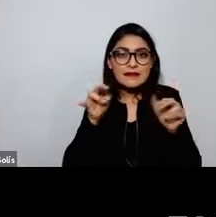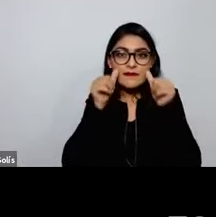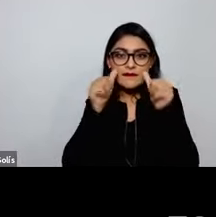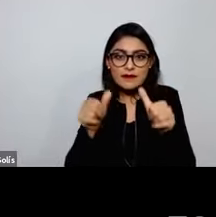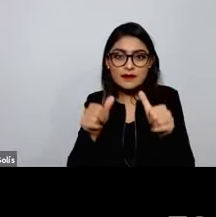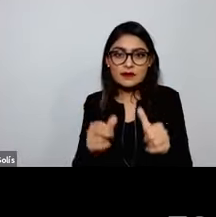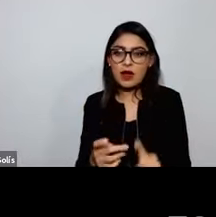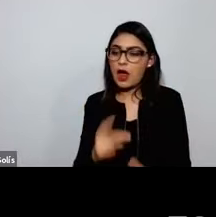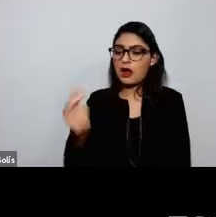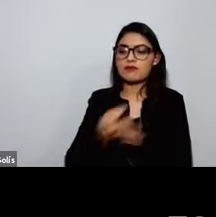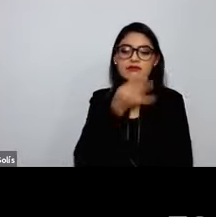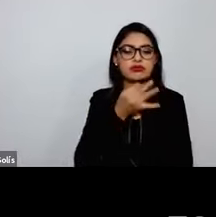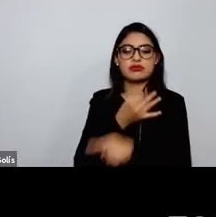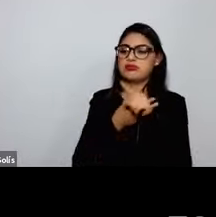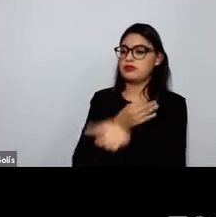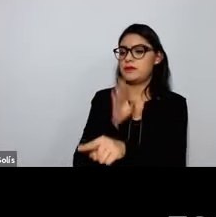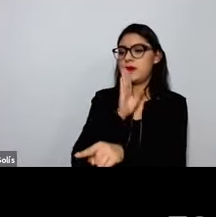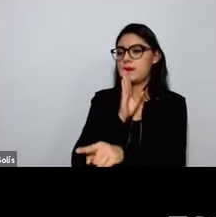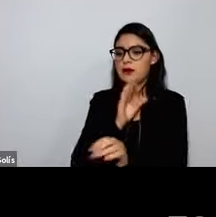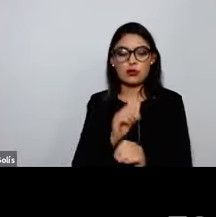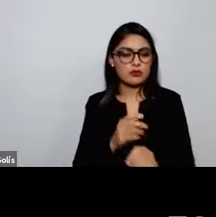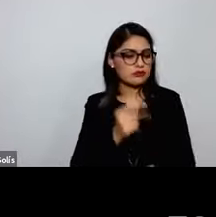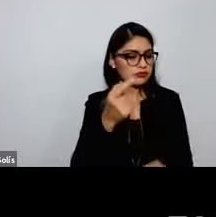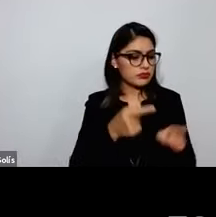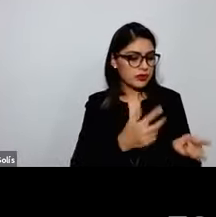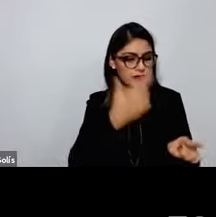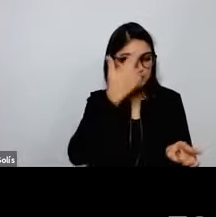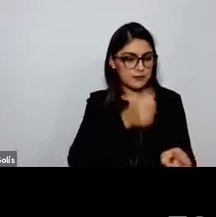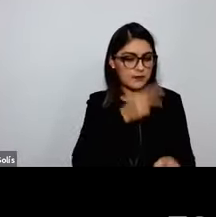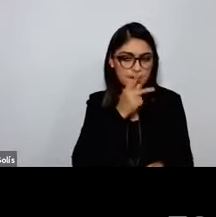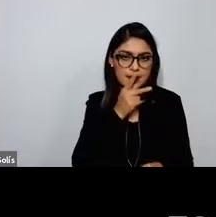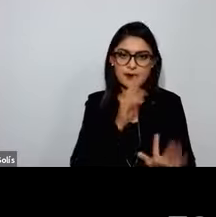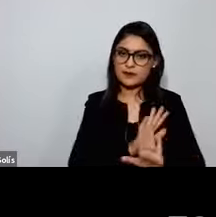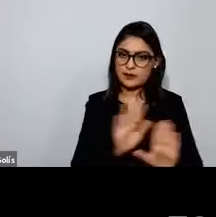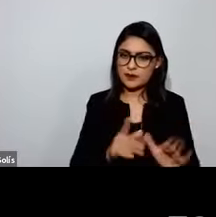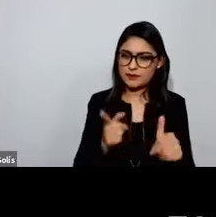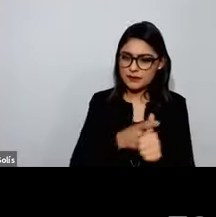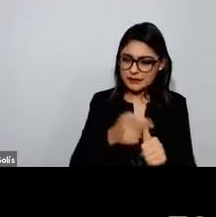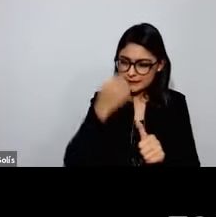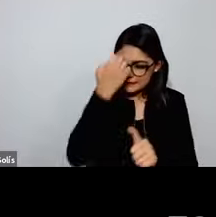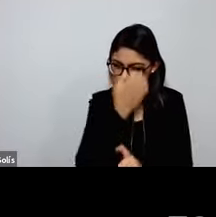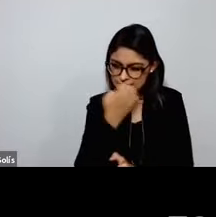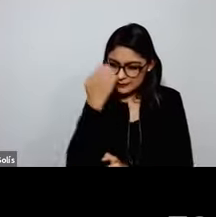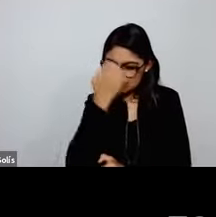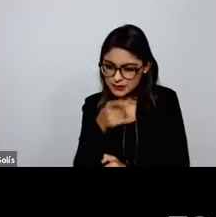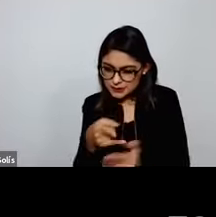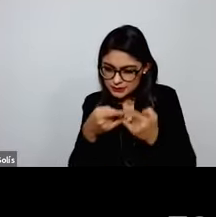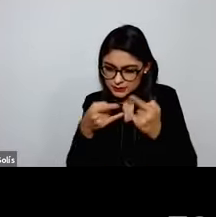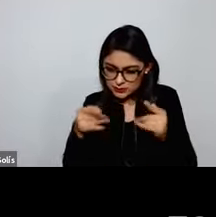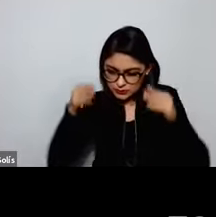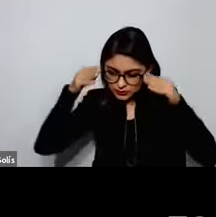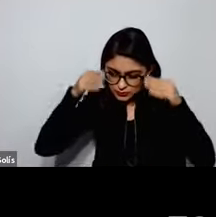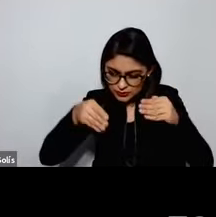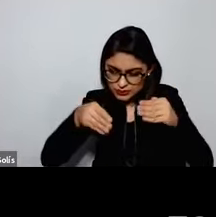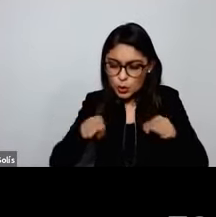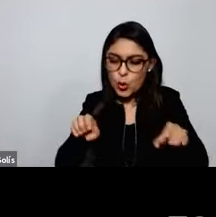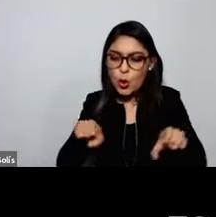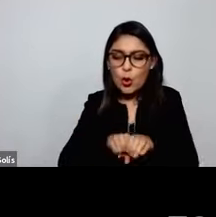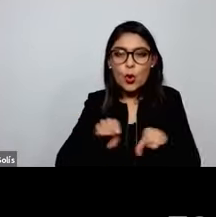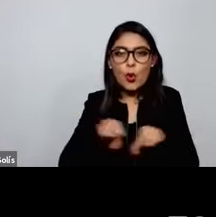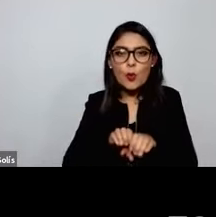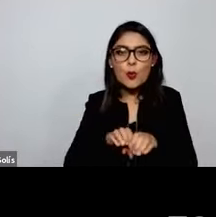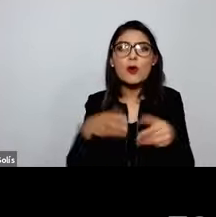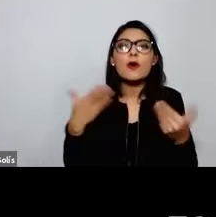razón automáticamente, sino que considerar si en el caso en concreto esta situación incide o